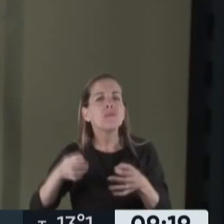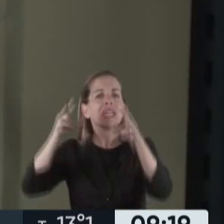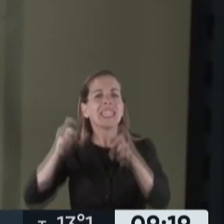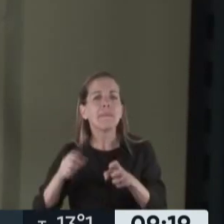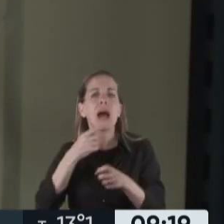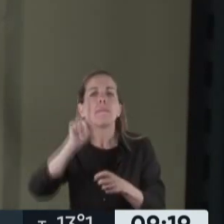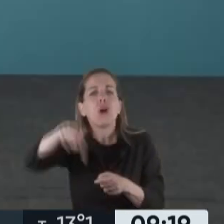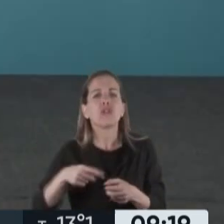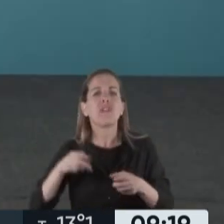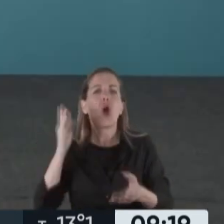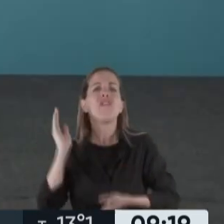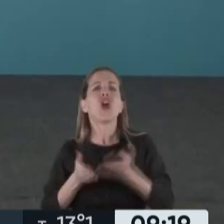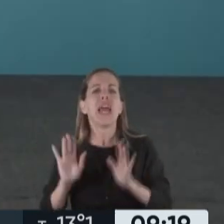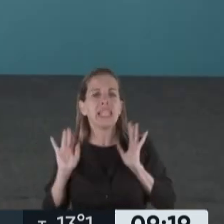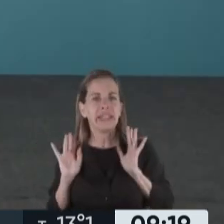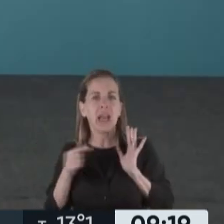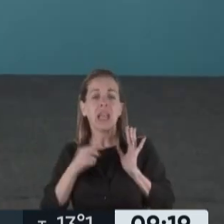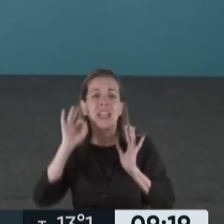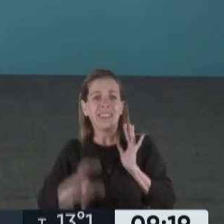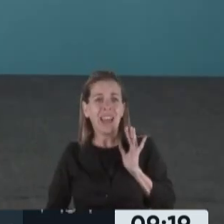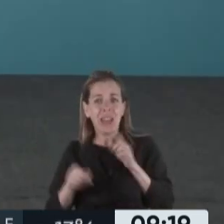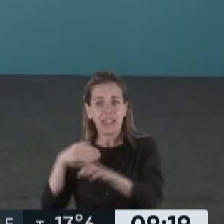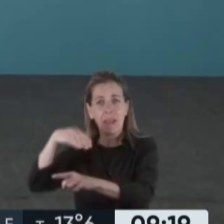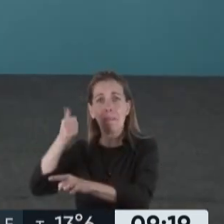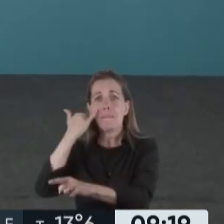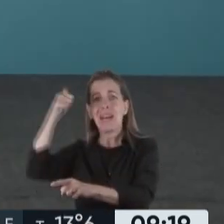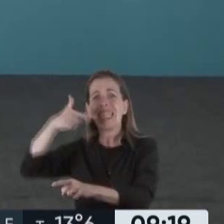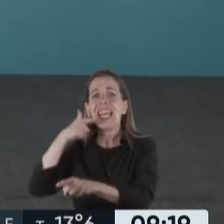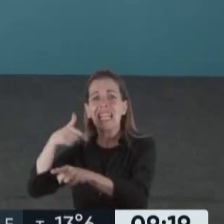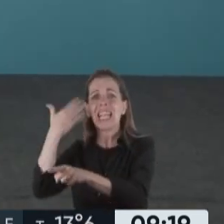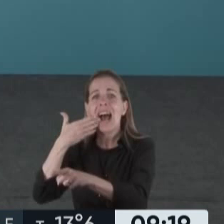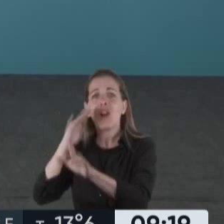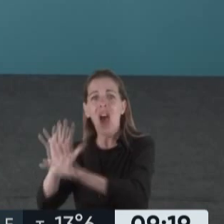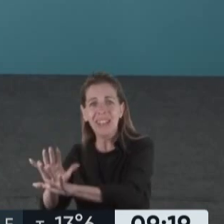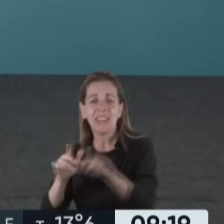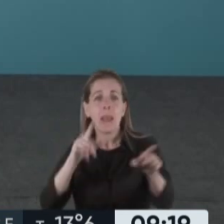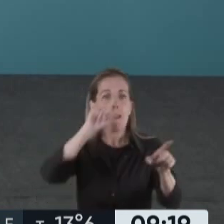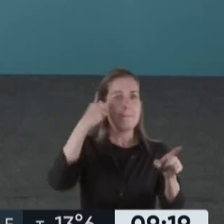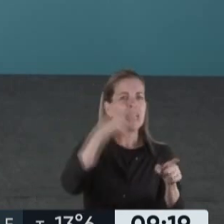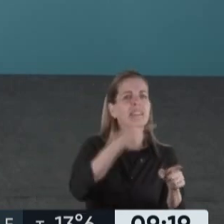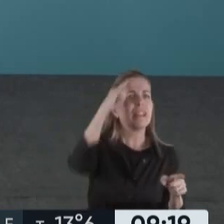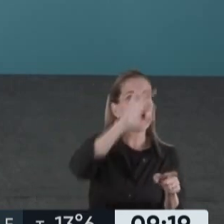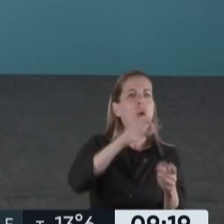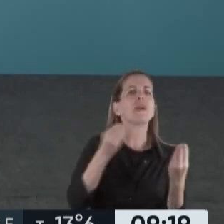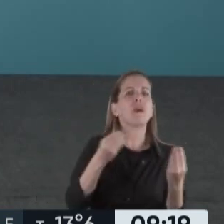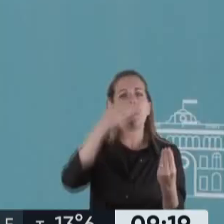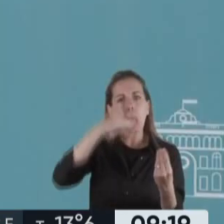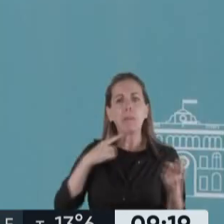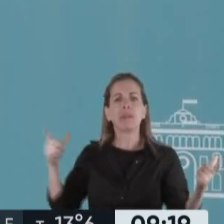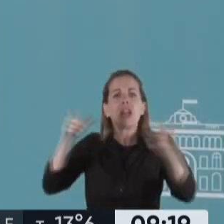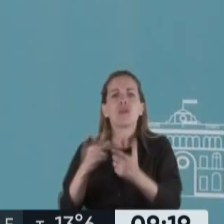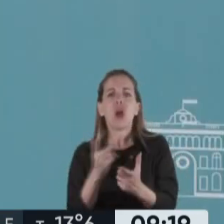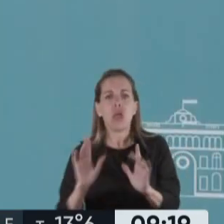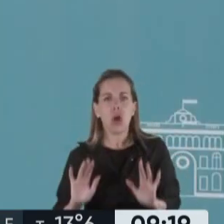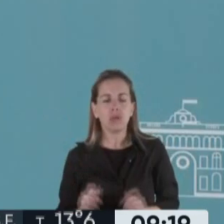Quería saber si el presidente avala esas declaraciones, tomando en cuenta que lo recibió al senador Mayans después de estas declaraciones.